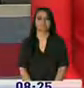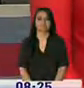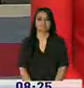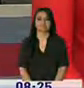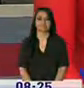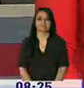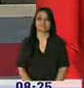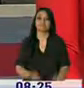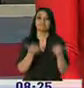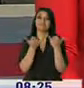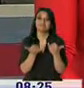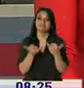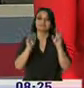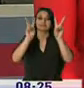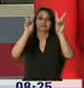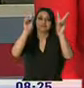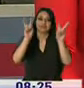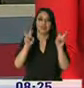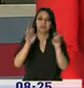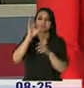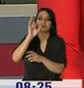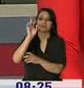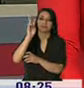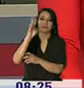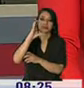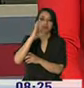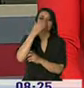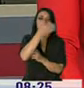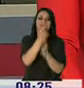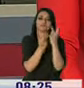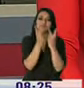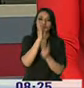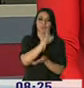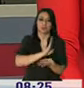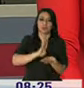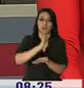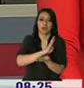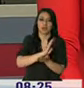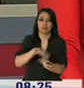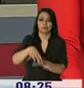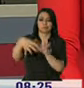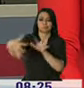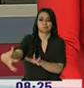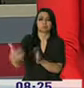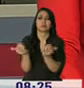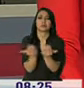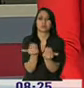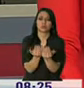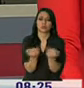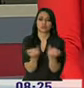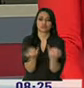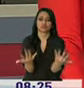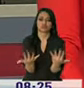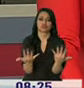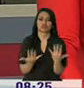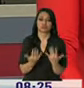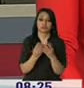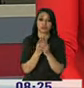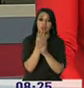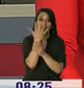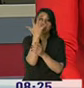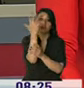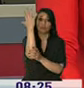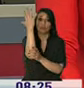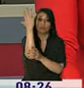ahora es momento de nuestro segmento TVC Visita tu Barrio para contarles que basura amontonada en las veredas, hierbas crecidas y un árbol que está topando